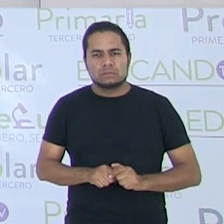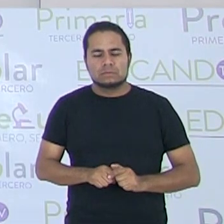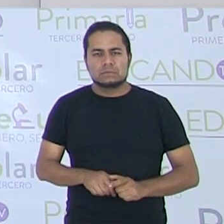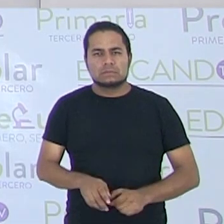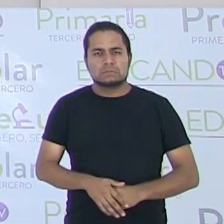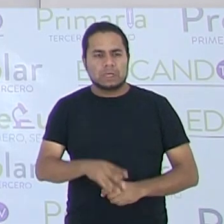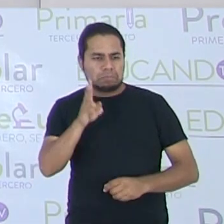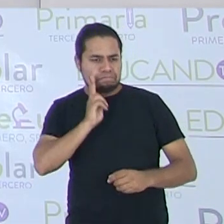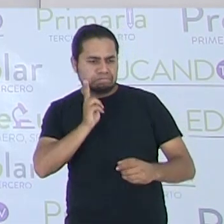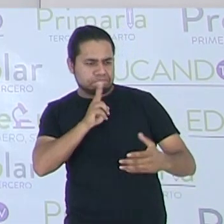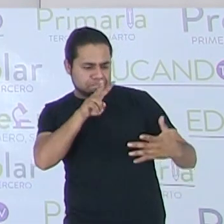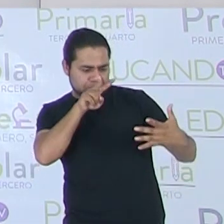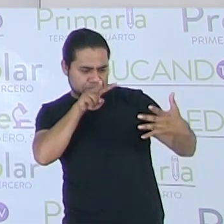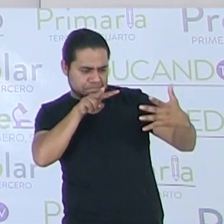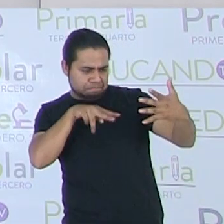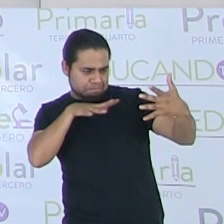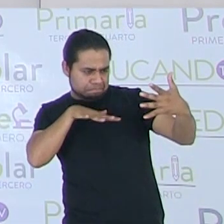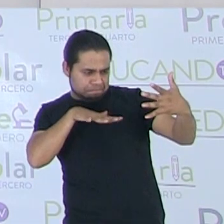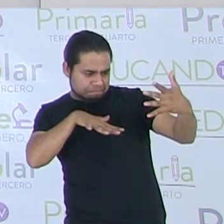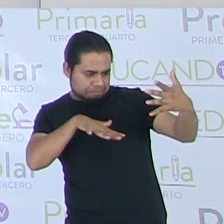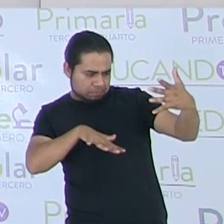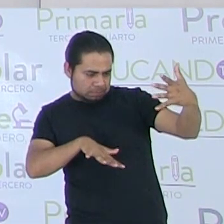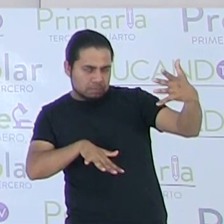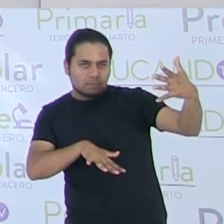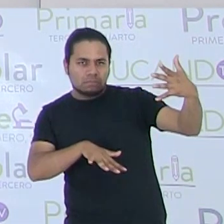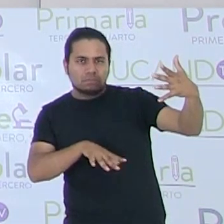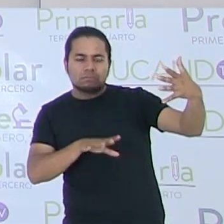quiero encontrar otra.